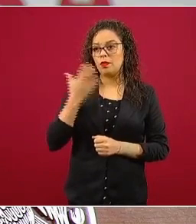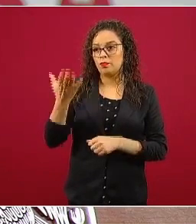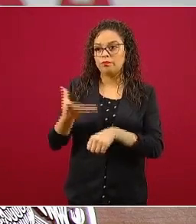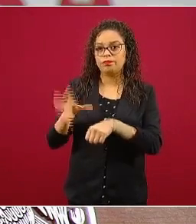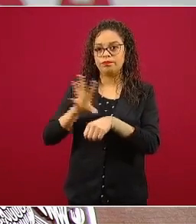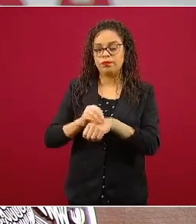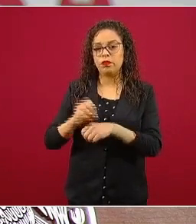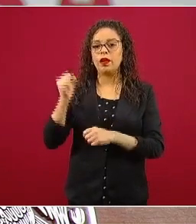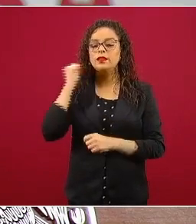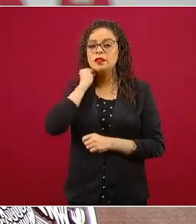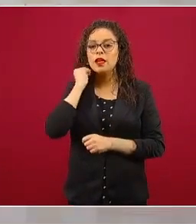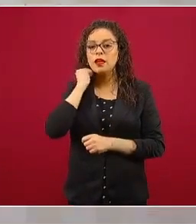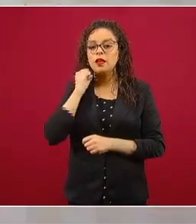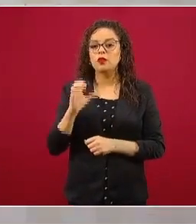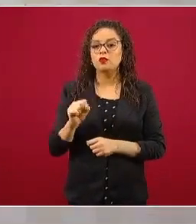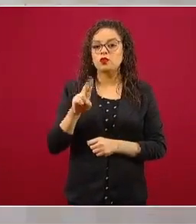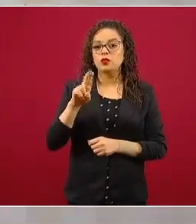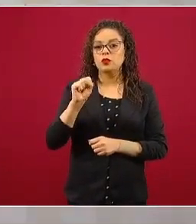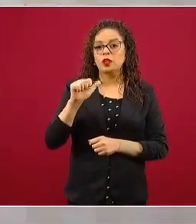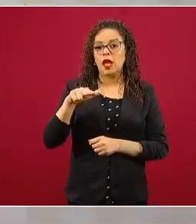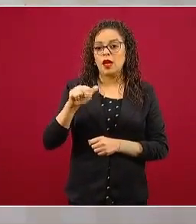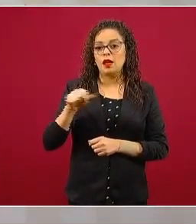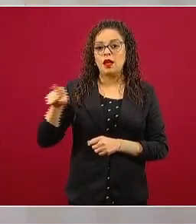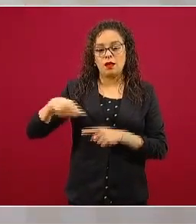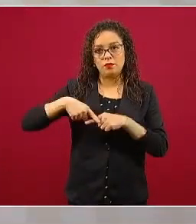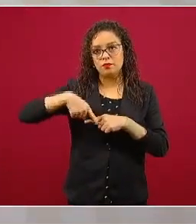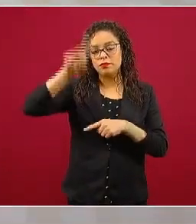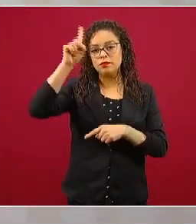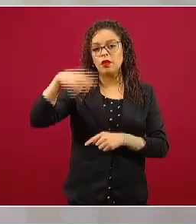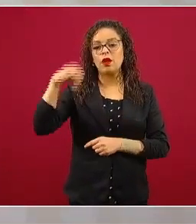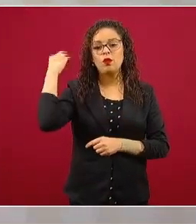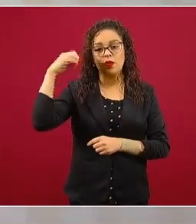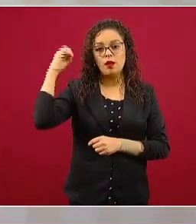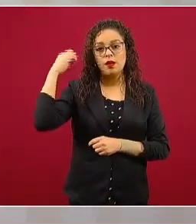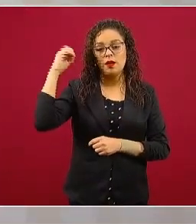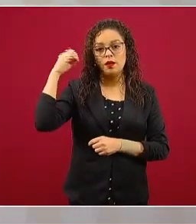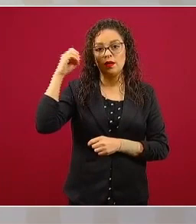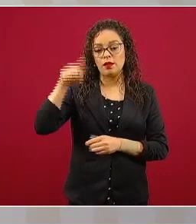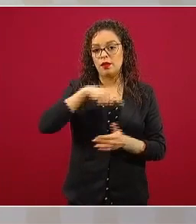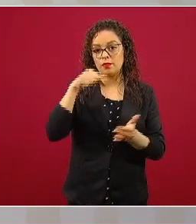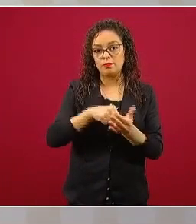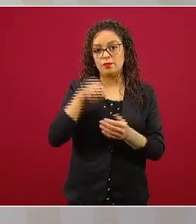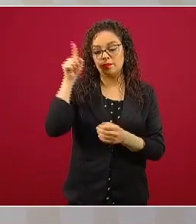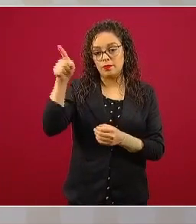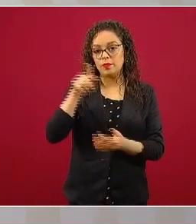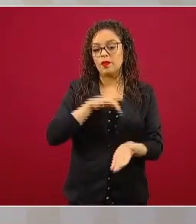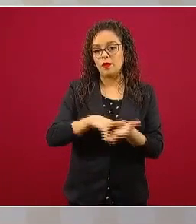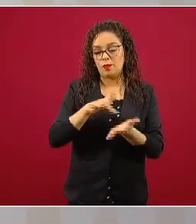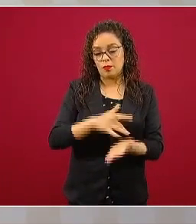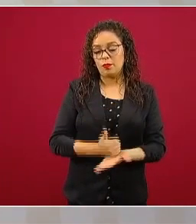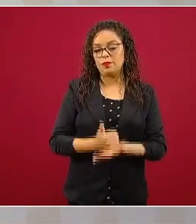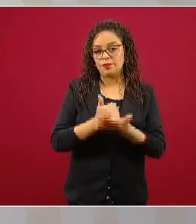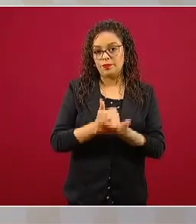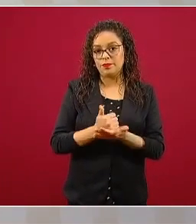Susana Harp, que va a Oaxaca a ayudar.